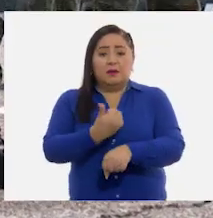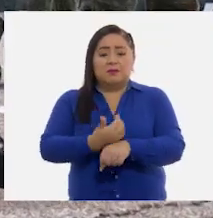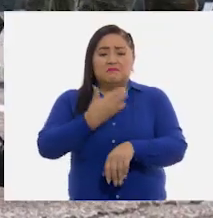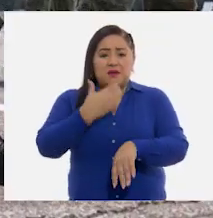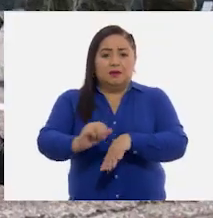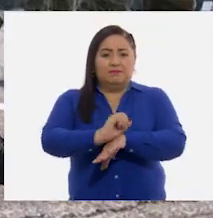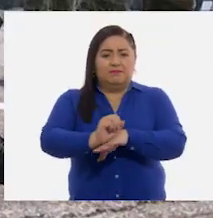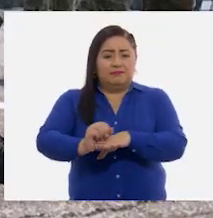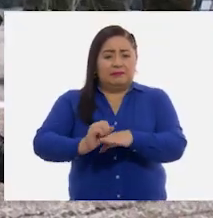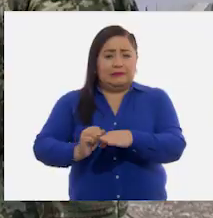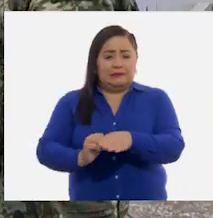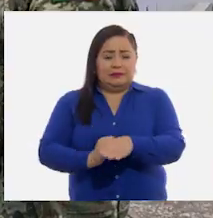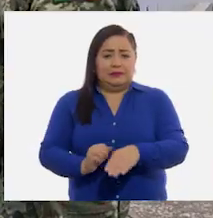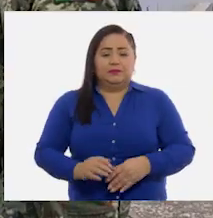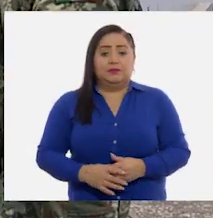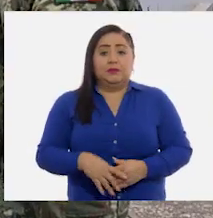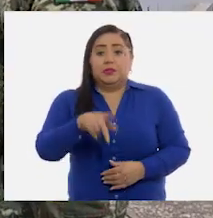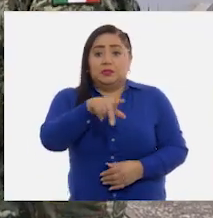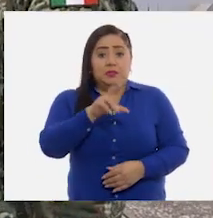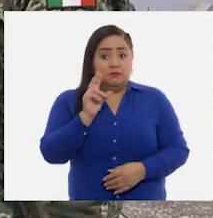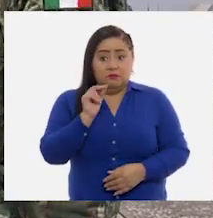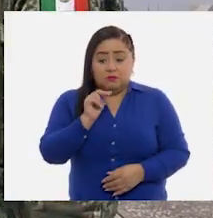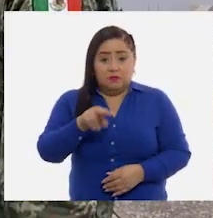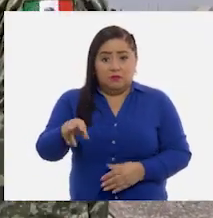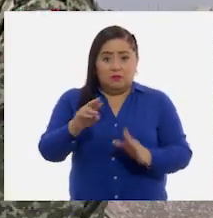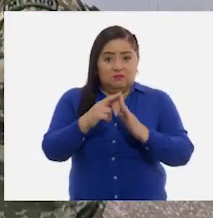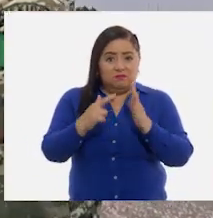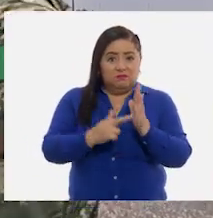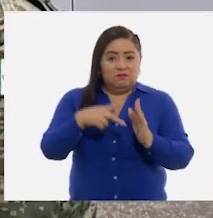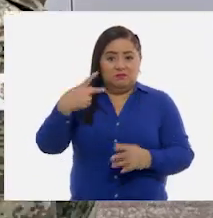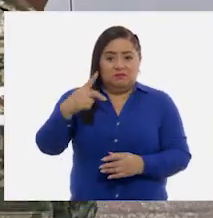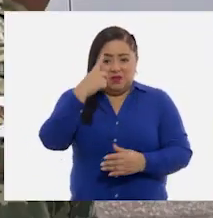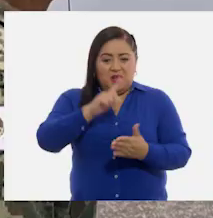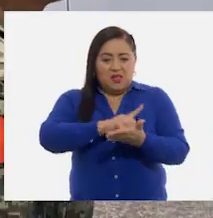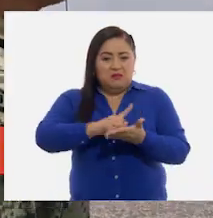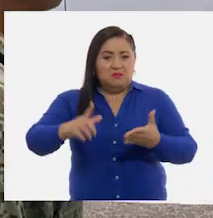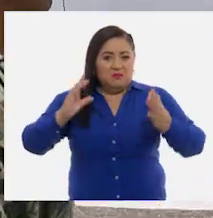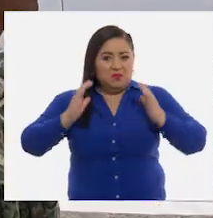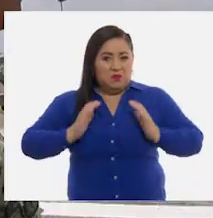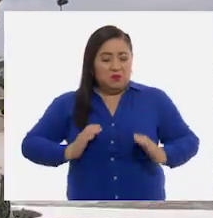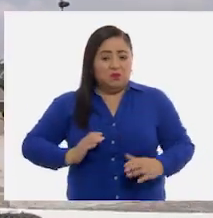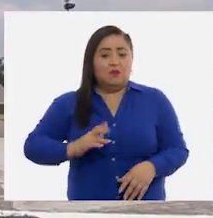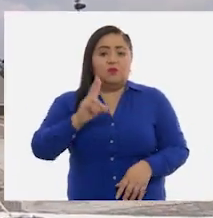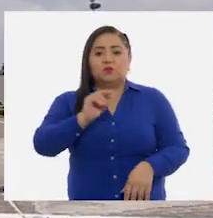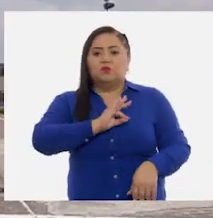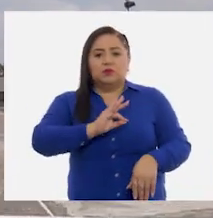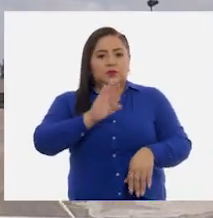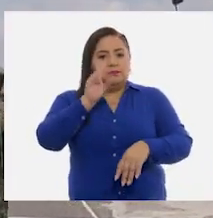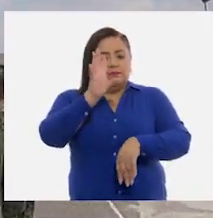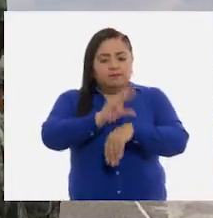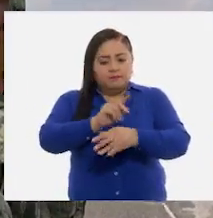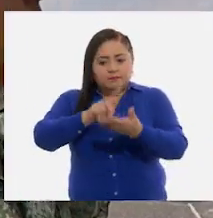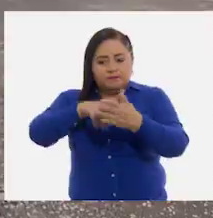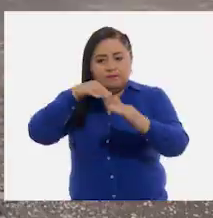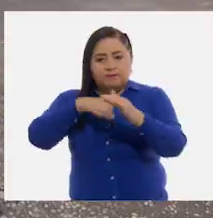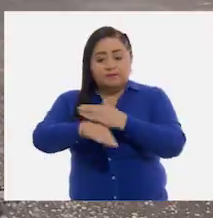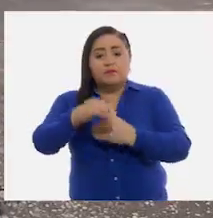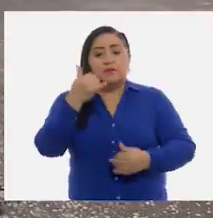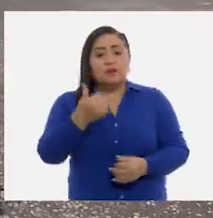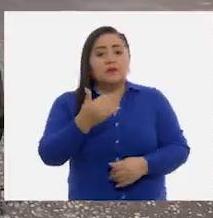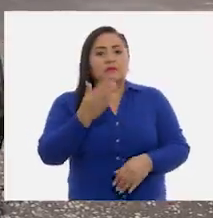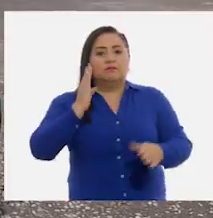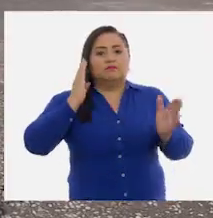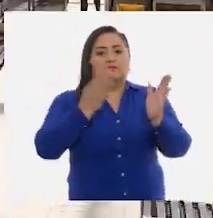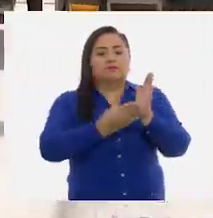bien boleados. Si no cumplen con estos requerimientos de higiene personal, no se les permite el acceso y además reciben